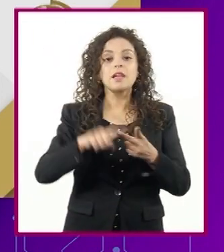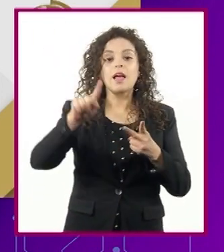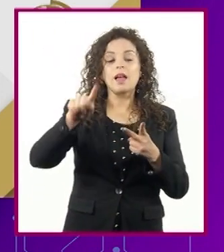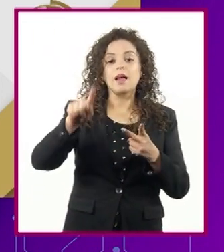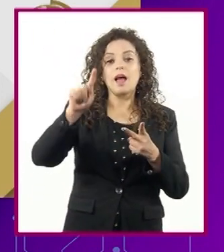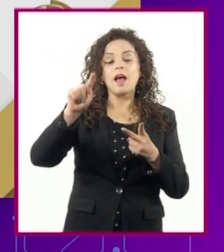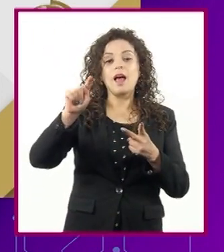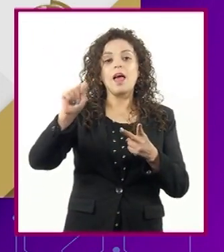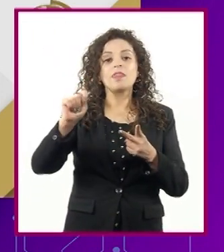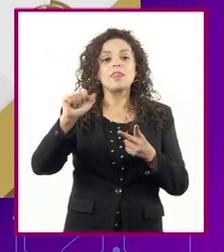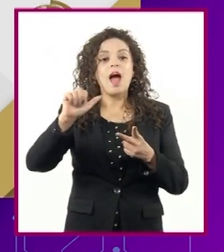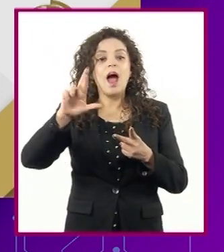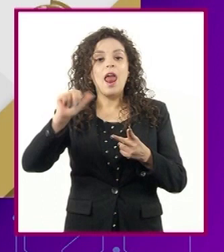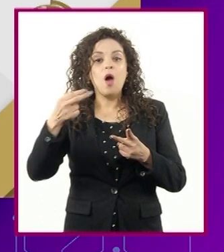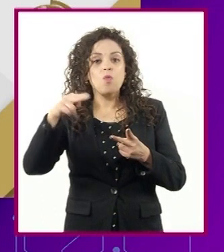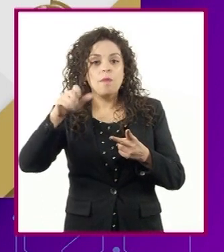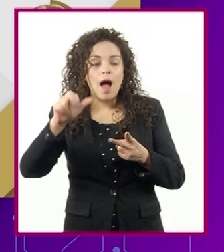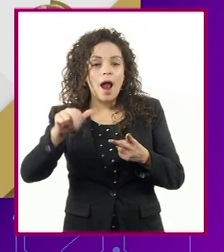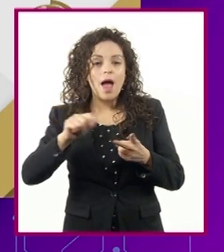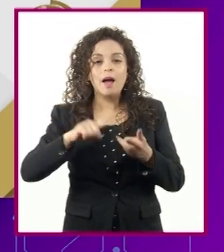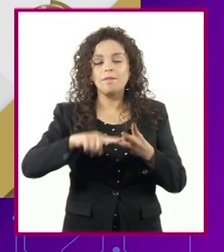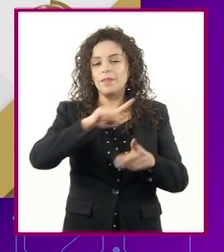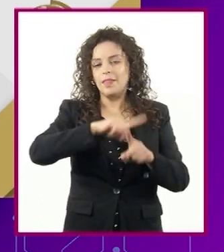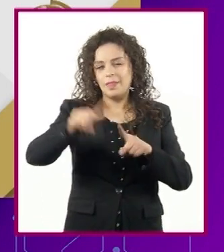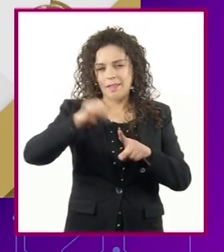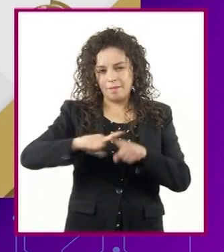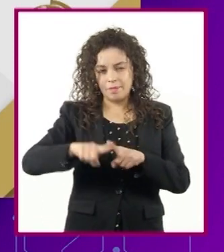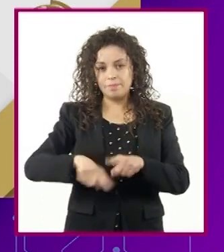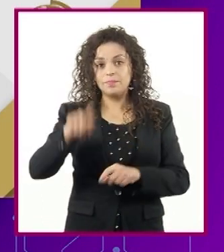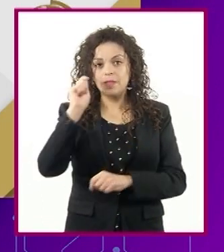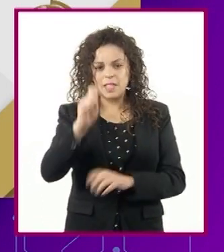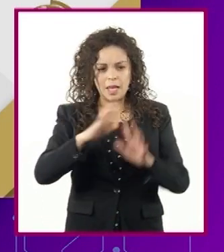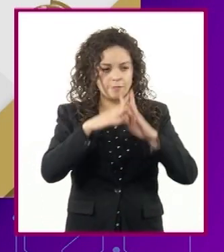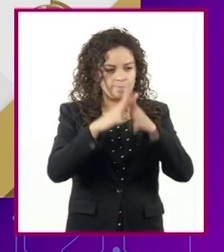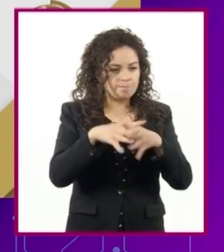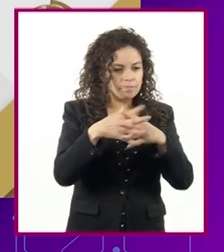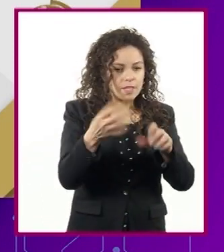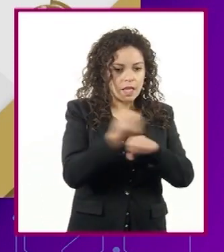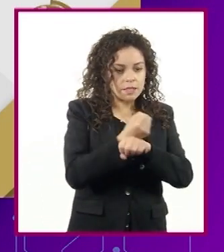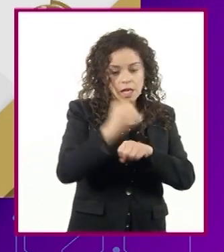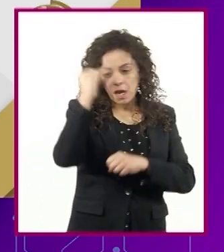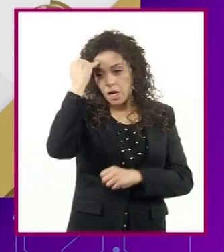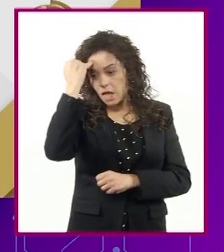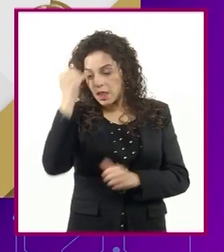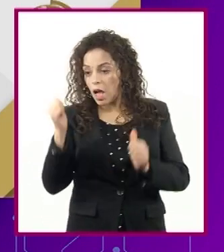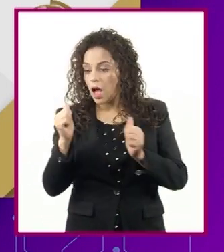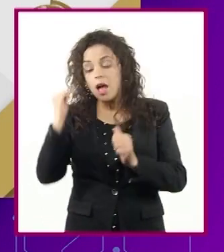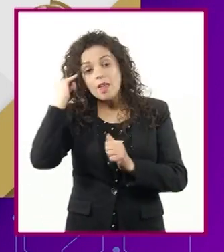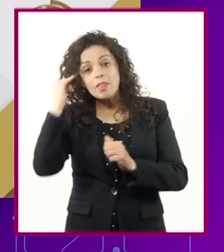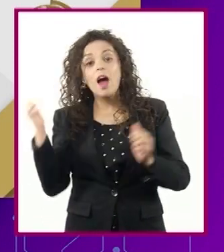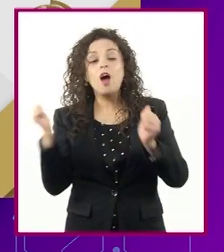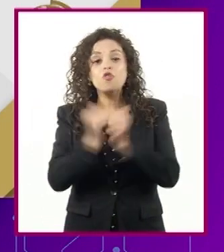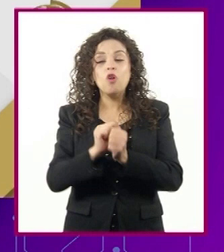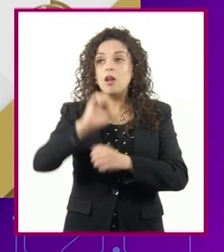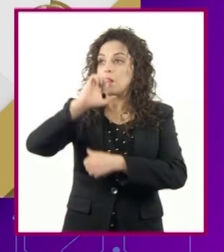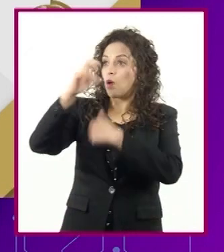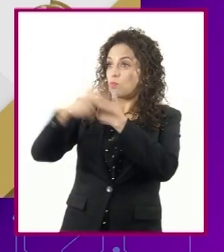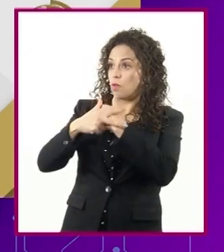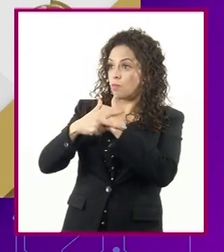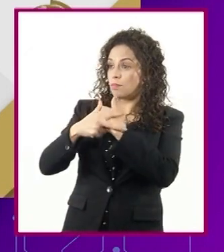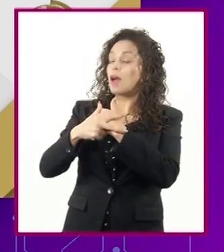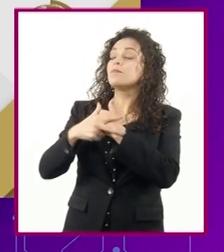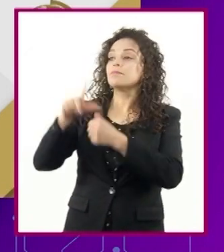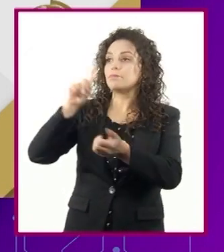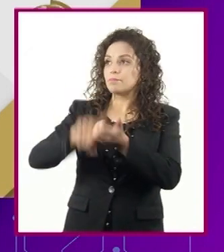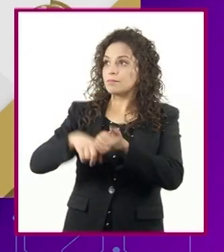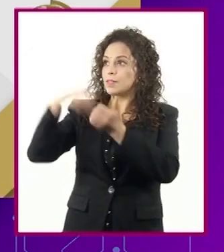como los grupos urbanos, una mezcla de sangre indígena y europea, comunidades afroamericanas, herencia de los pueblos